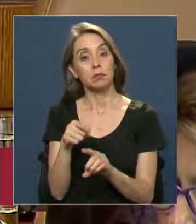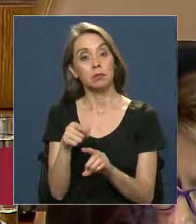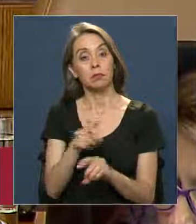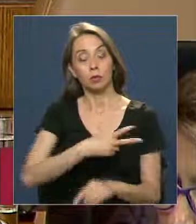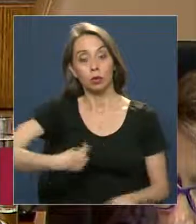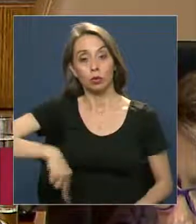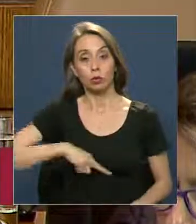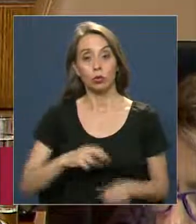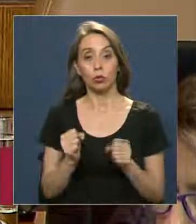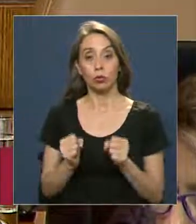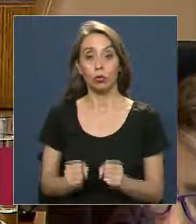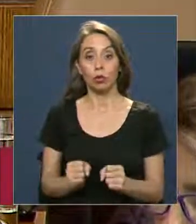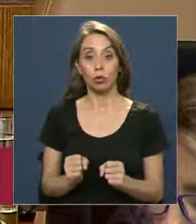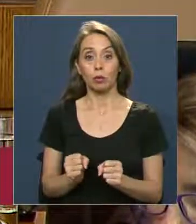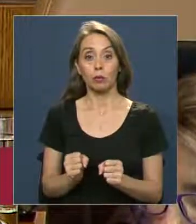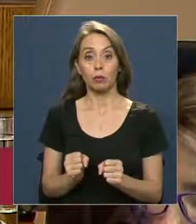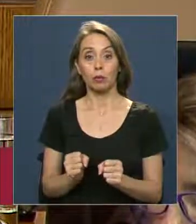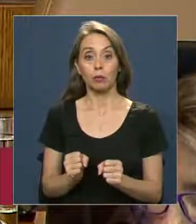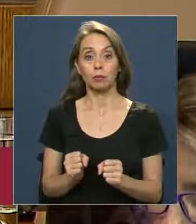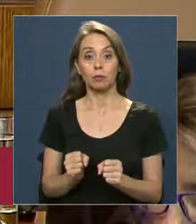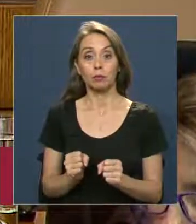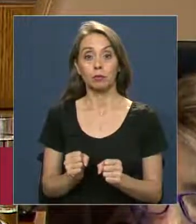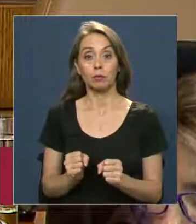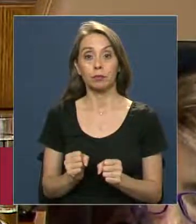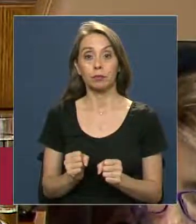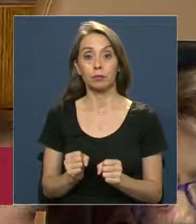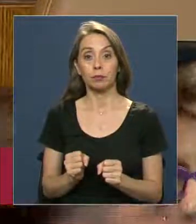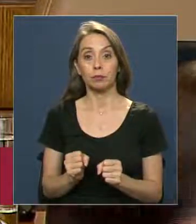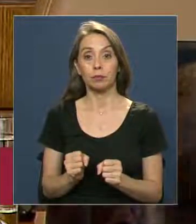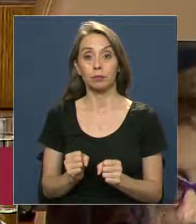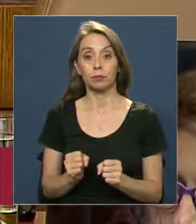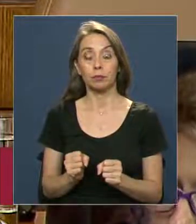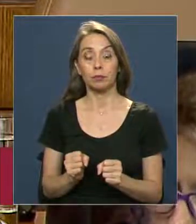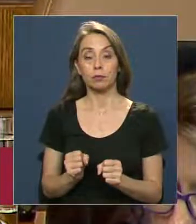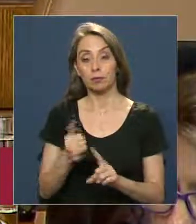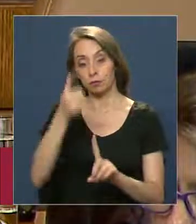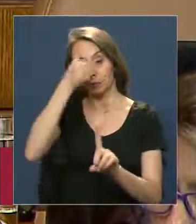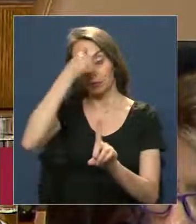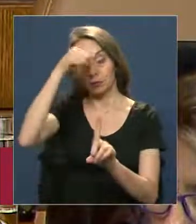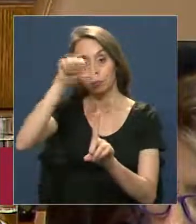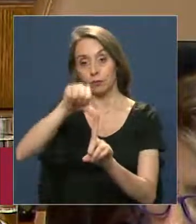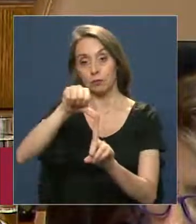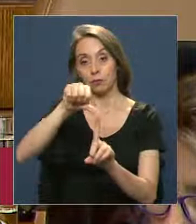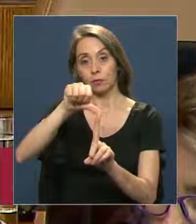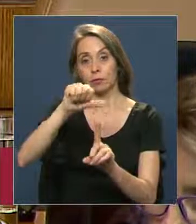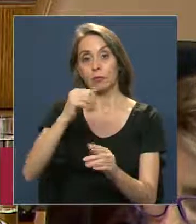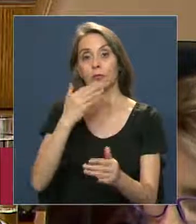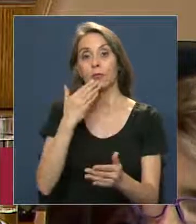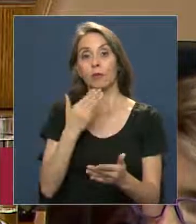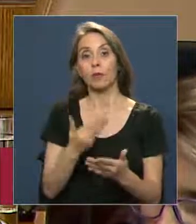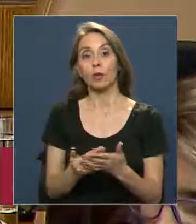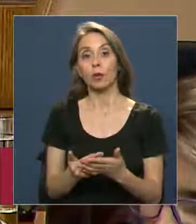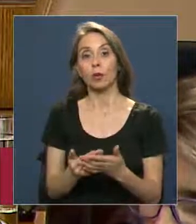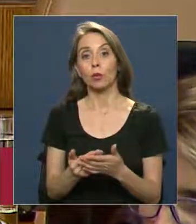pudiéramos nosotros de alguna manera sancionar aquellas acciones que